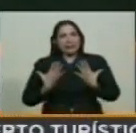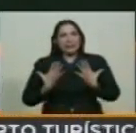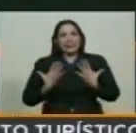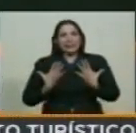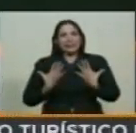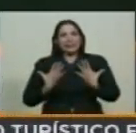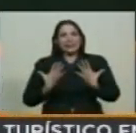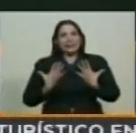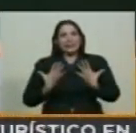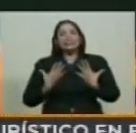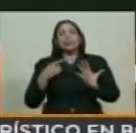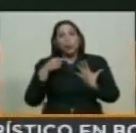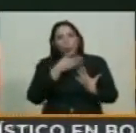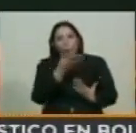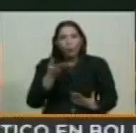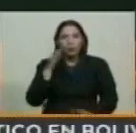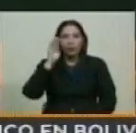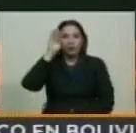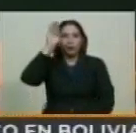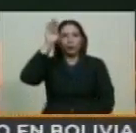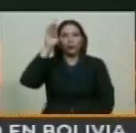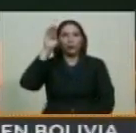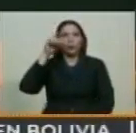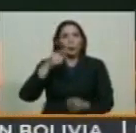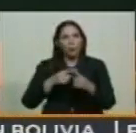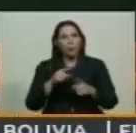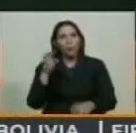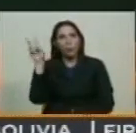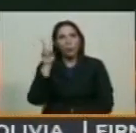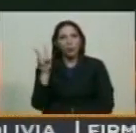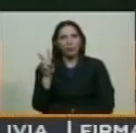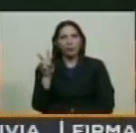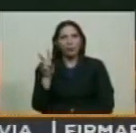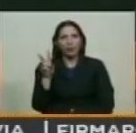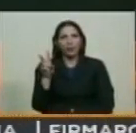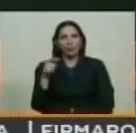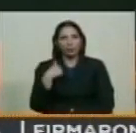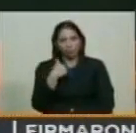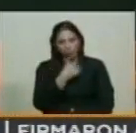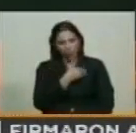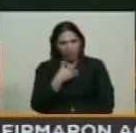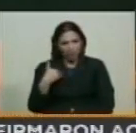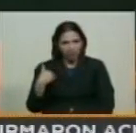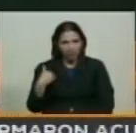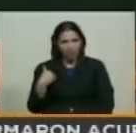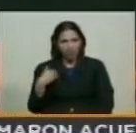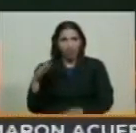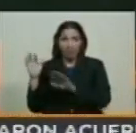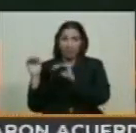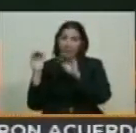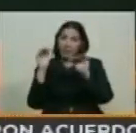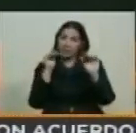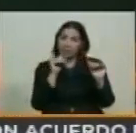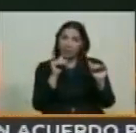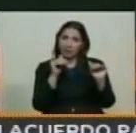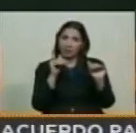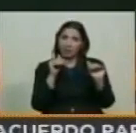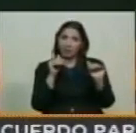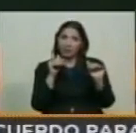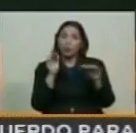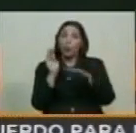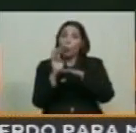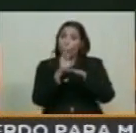un futuro promisorio para Venezuela. Pero yo quería no despedirme sin decirles: cuiden sus